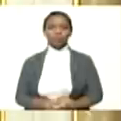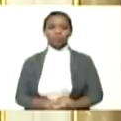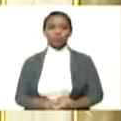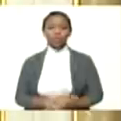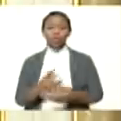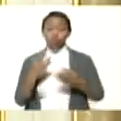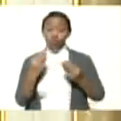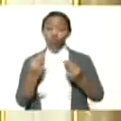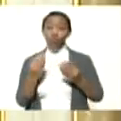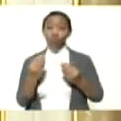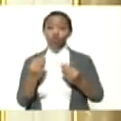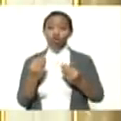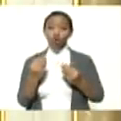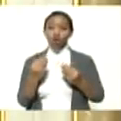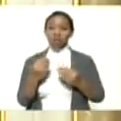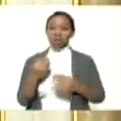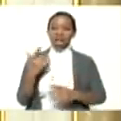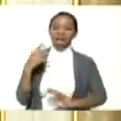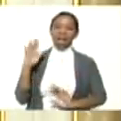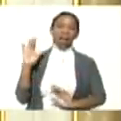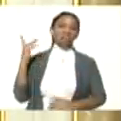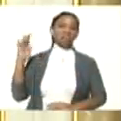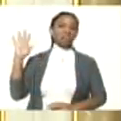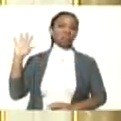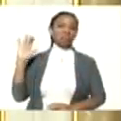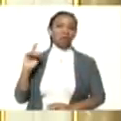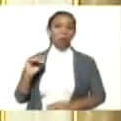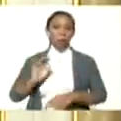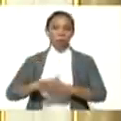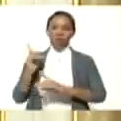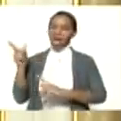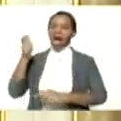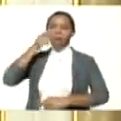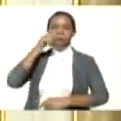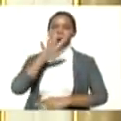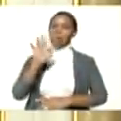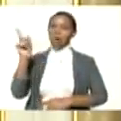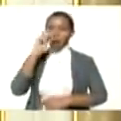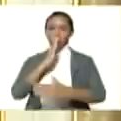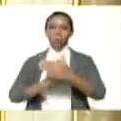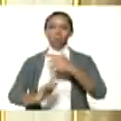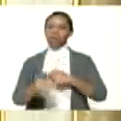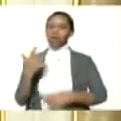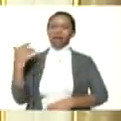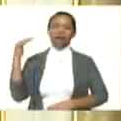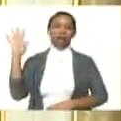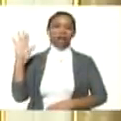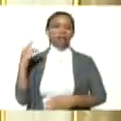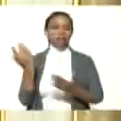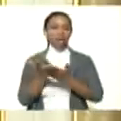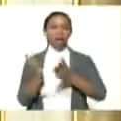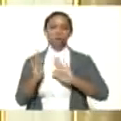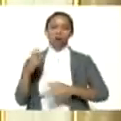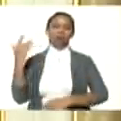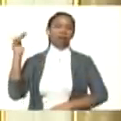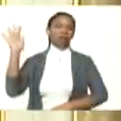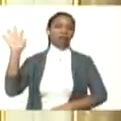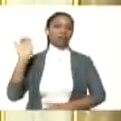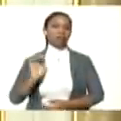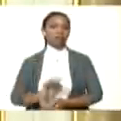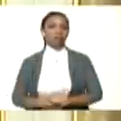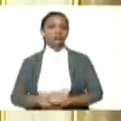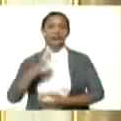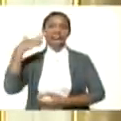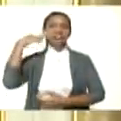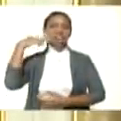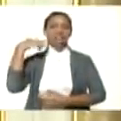Muchos lo subestimaban por ser del pueblo, por ser un maestro humilde, maestro de escuela, por ser el